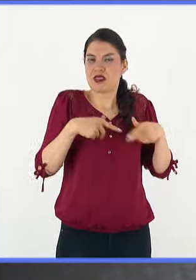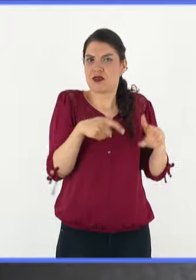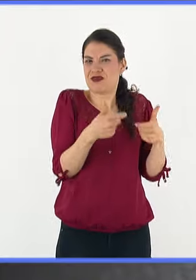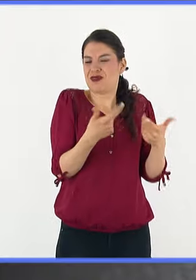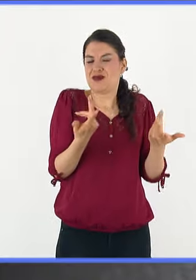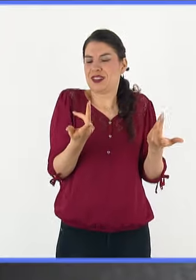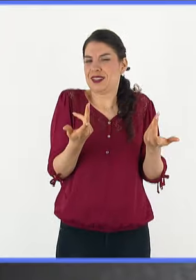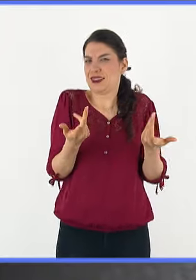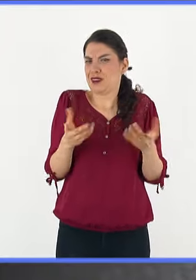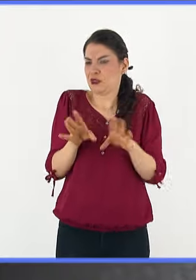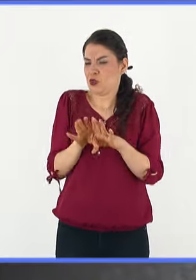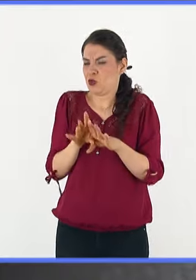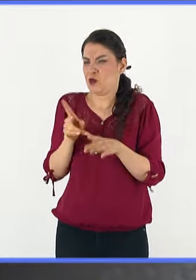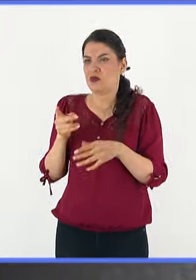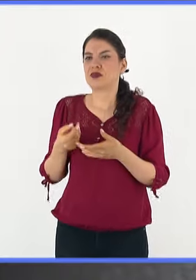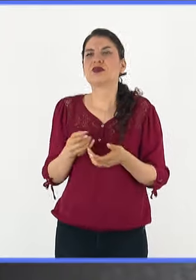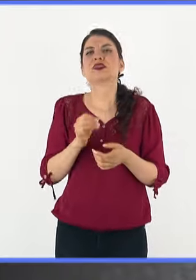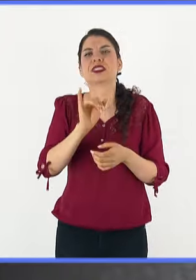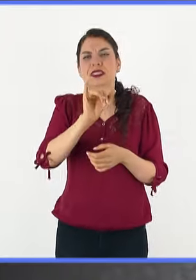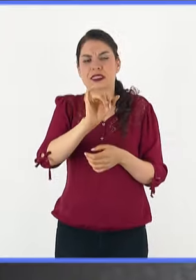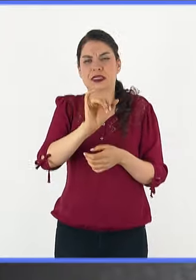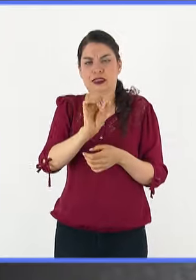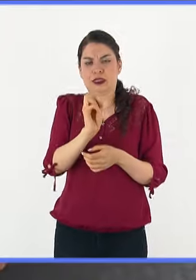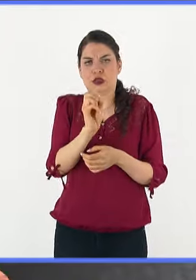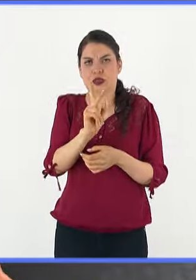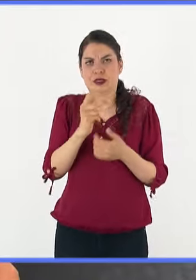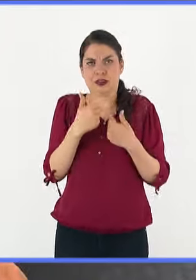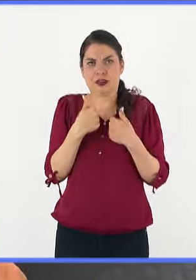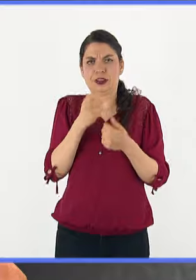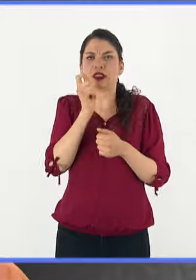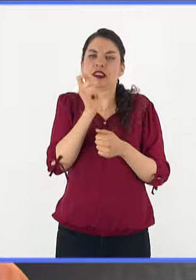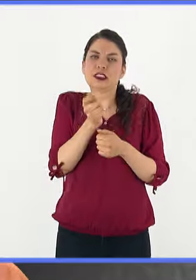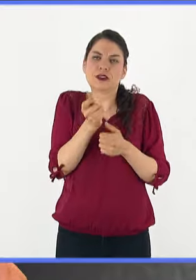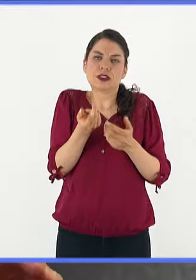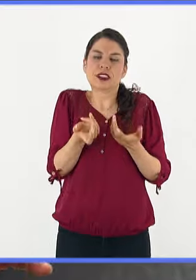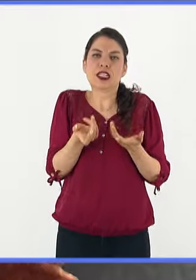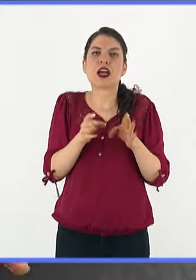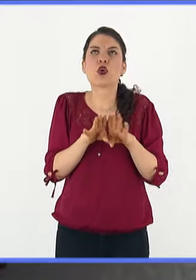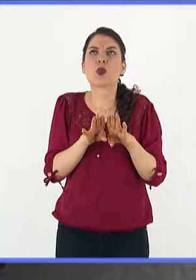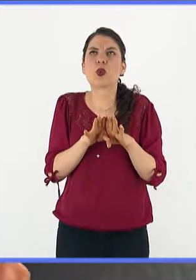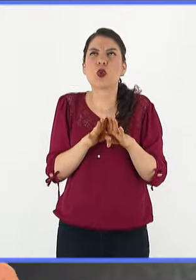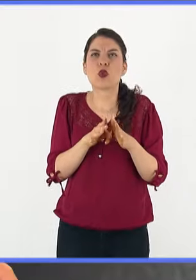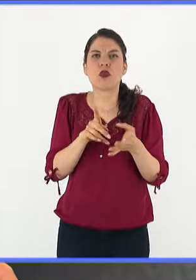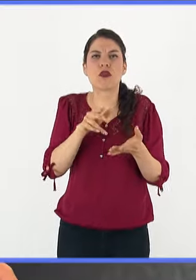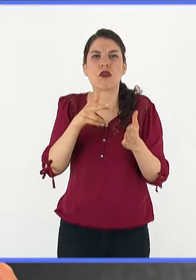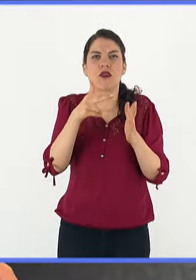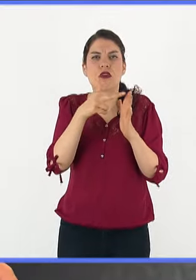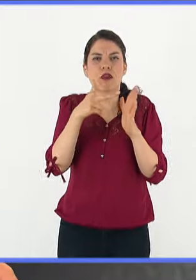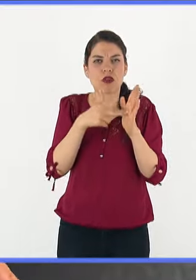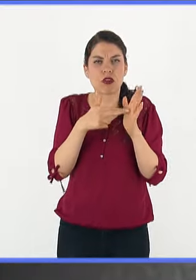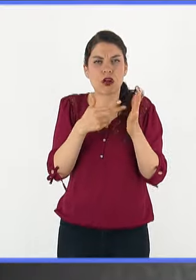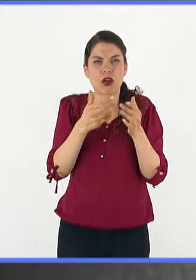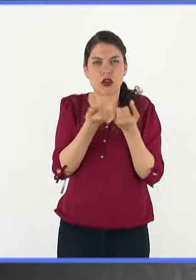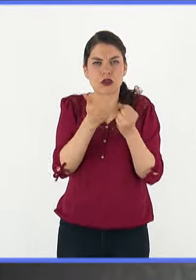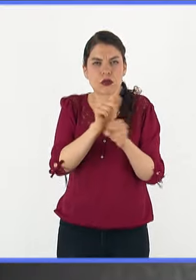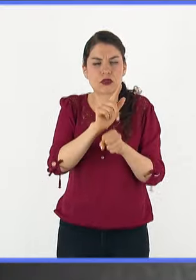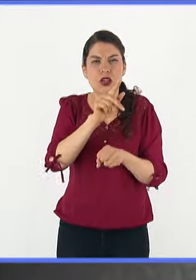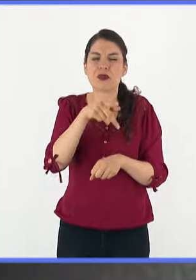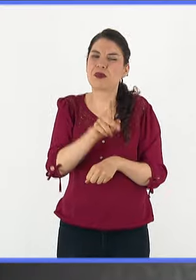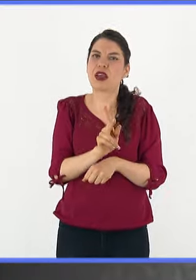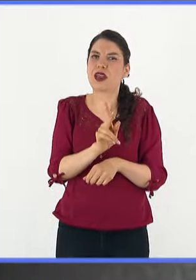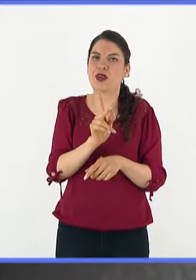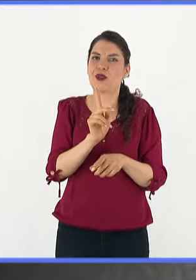no cruza con este que está bien Es es un finalmente es una política social Pero me parece que el énfasis tendría que ser otro